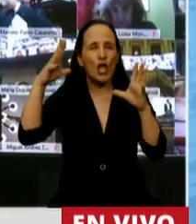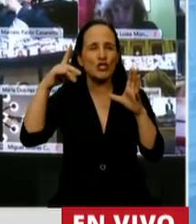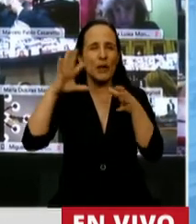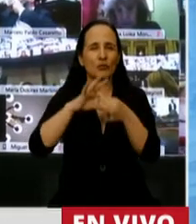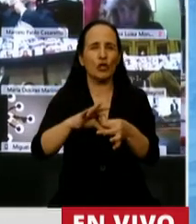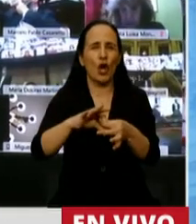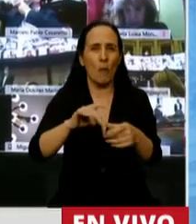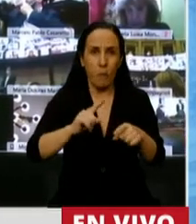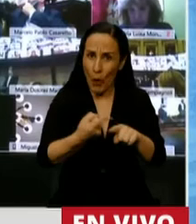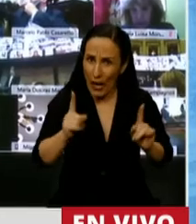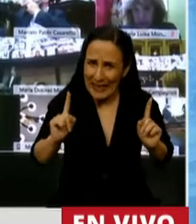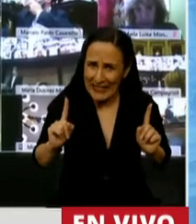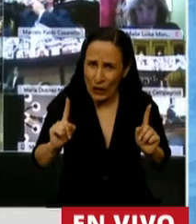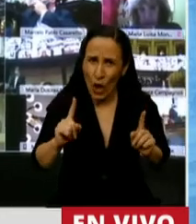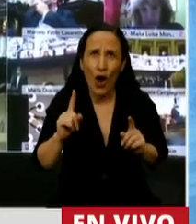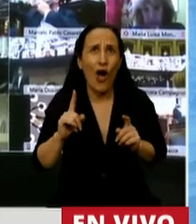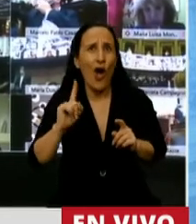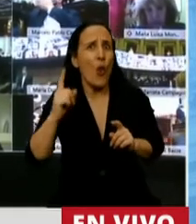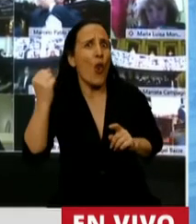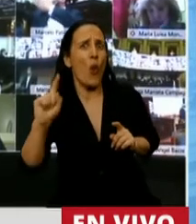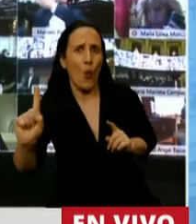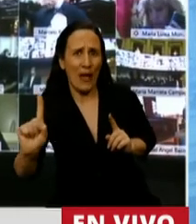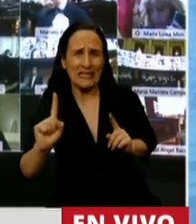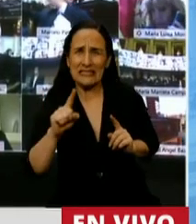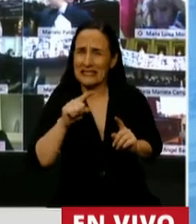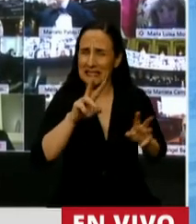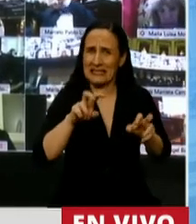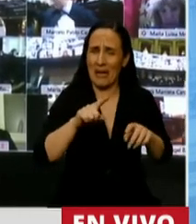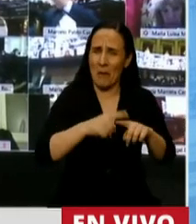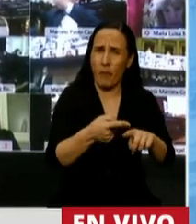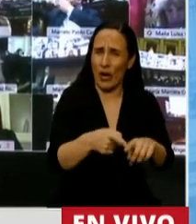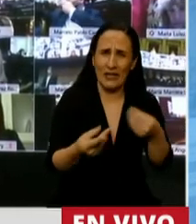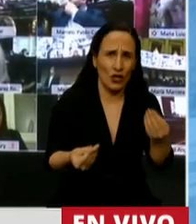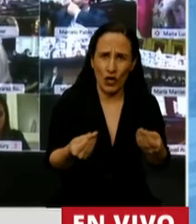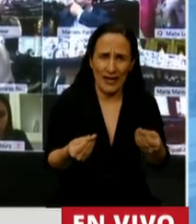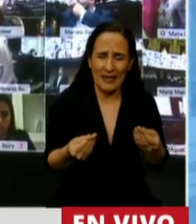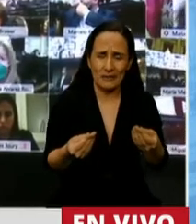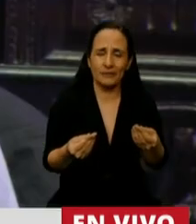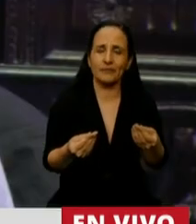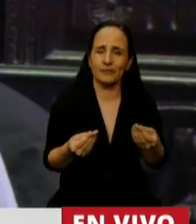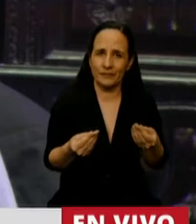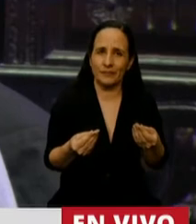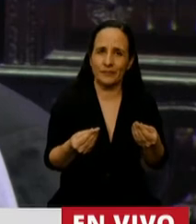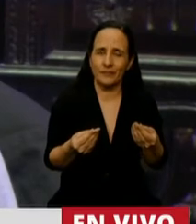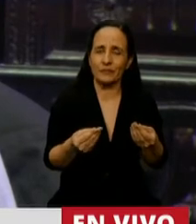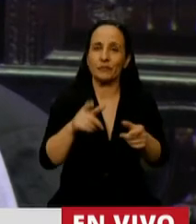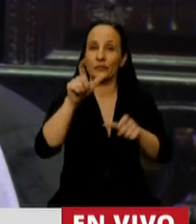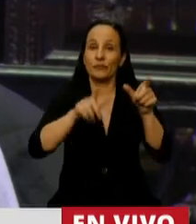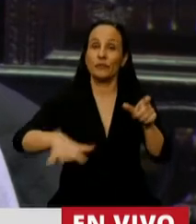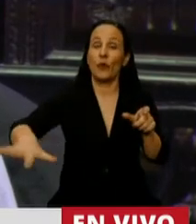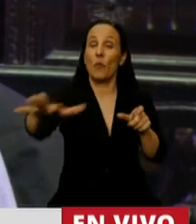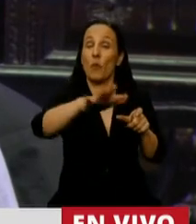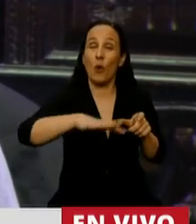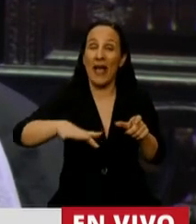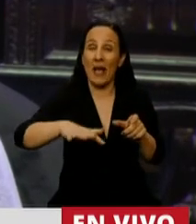concepto político no es un polo un concepto económico el concepto político que se conquista al pueblo a la gran masa